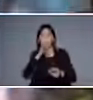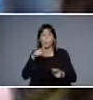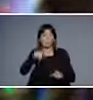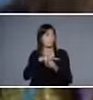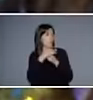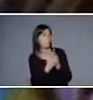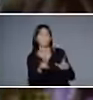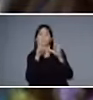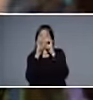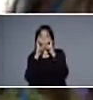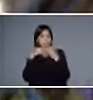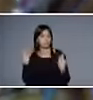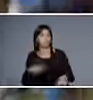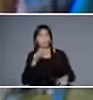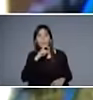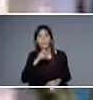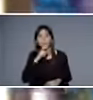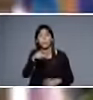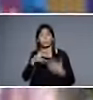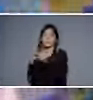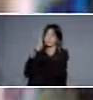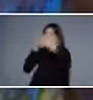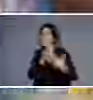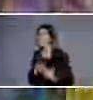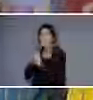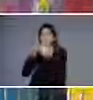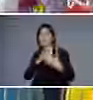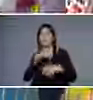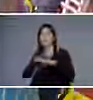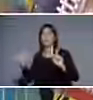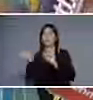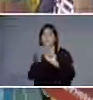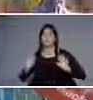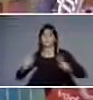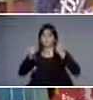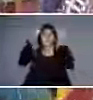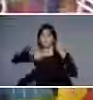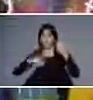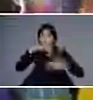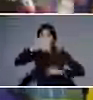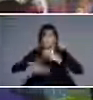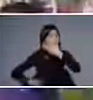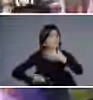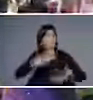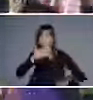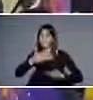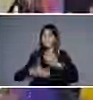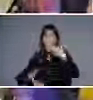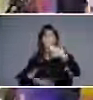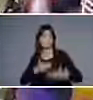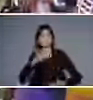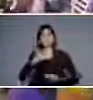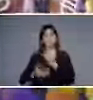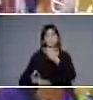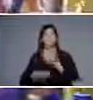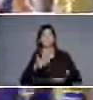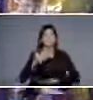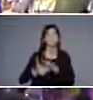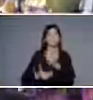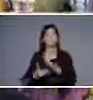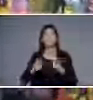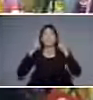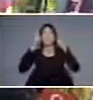arriba. Matar por conseguir sobrevivir día tras día, tratar de